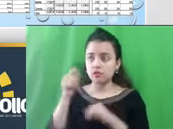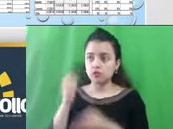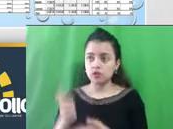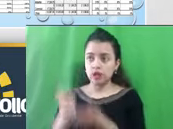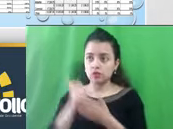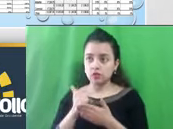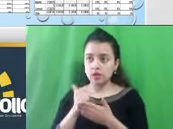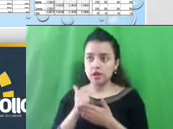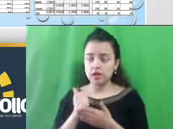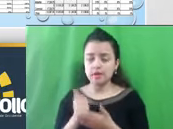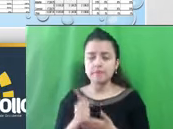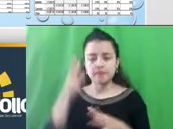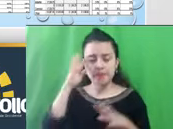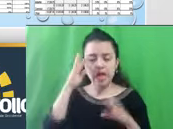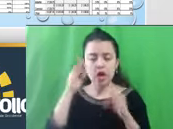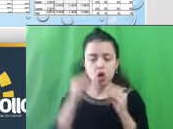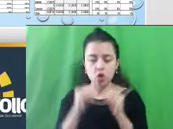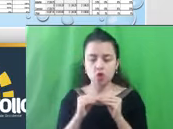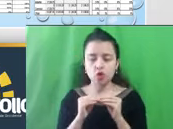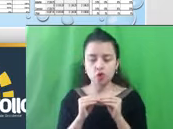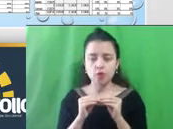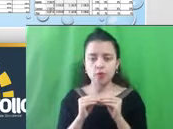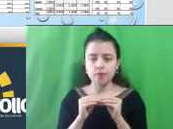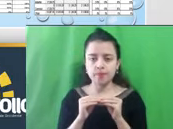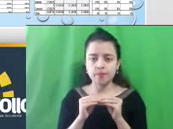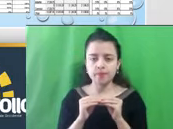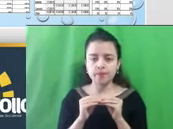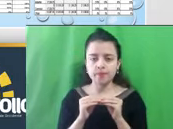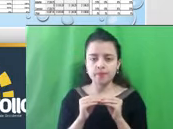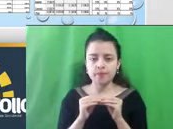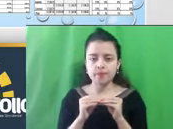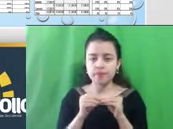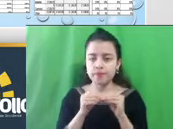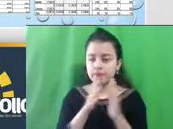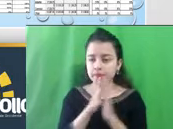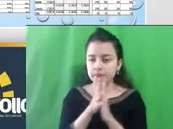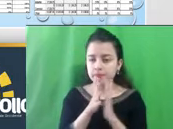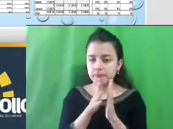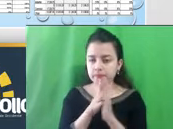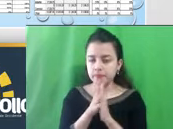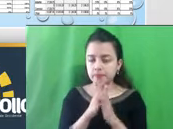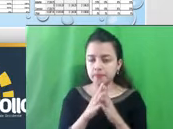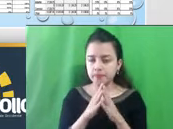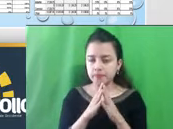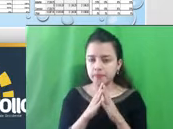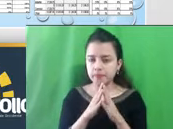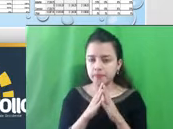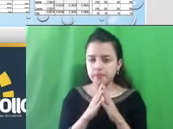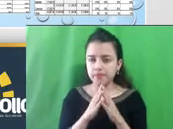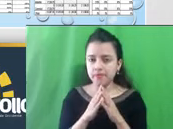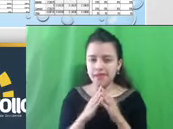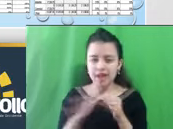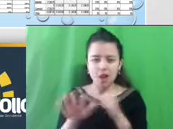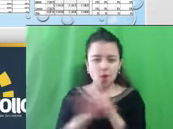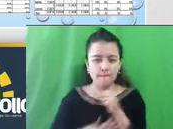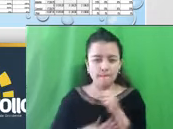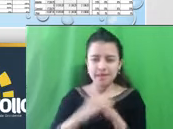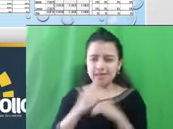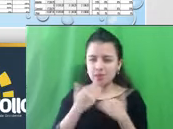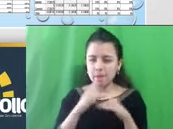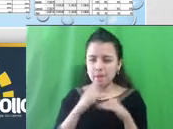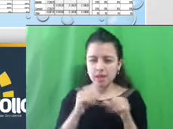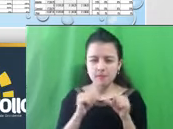este porcentaje, les quería comentar que el cargo fijo para el estrato 1, 2 y 3, que